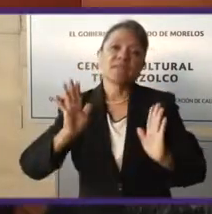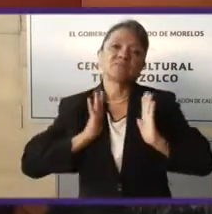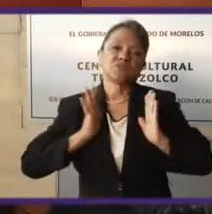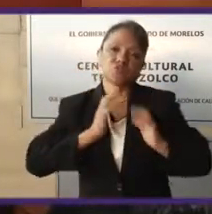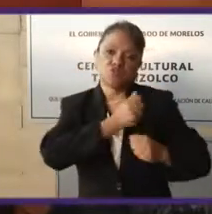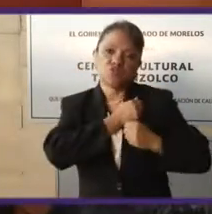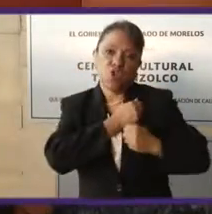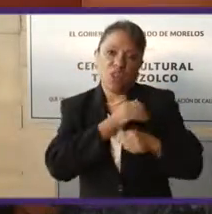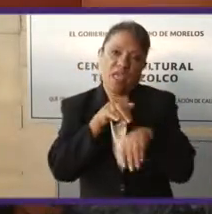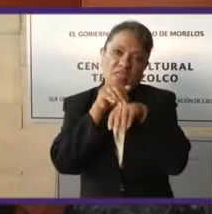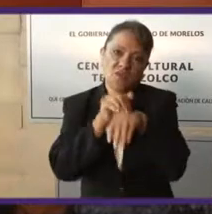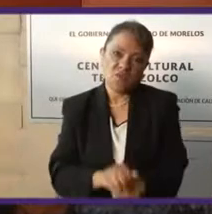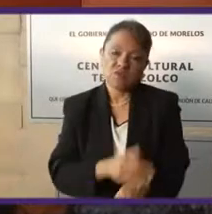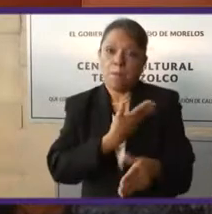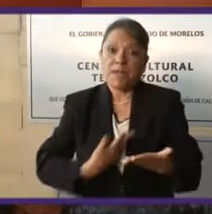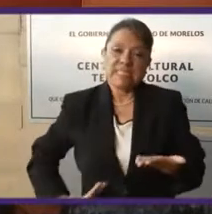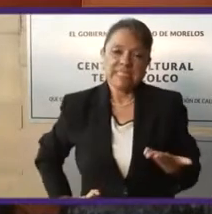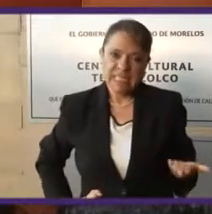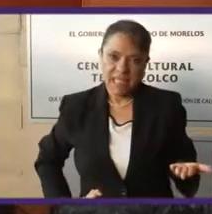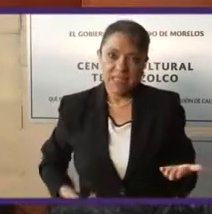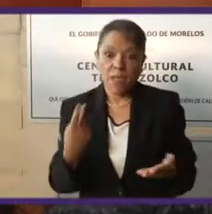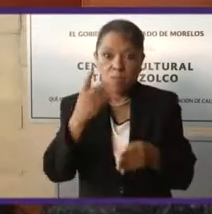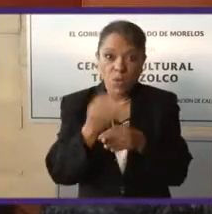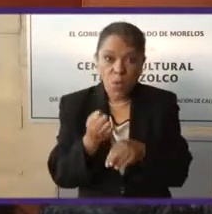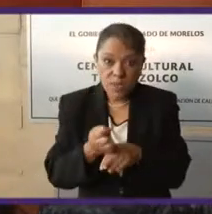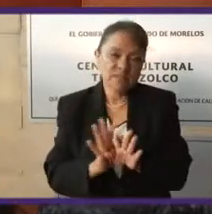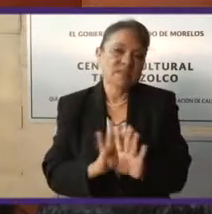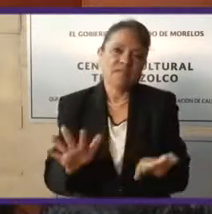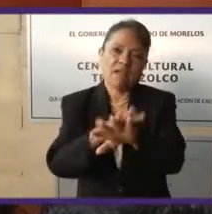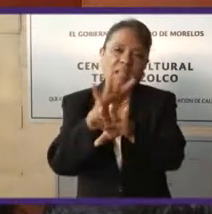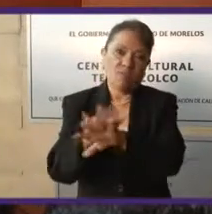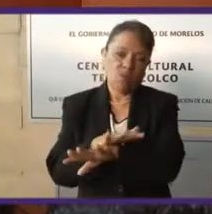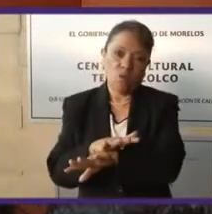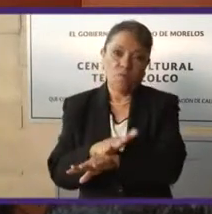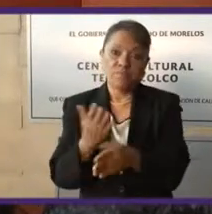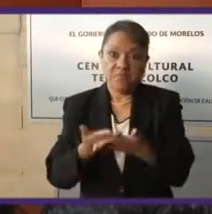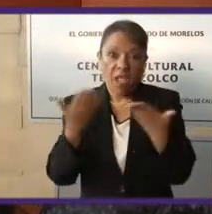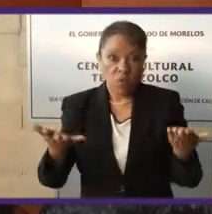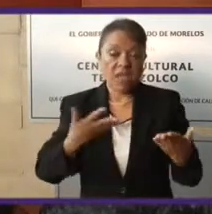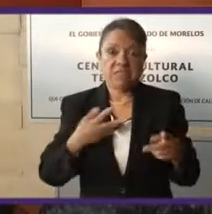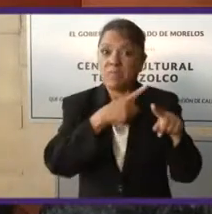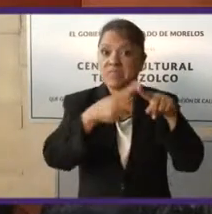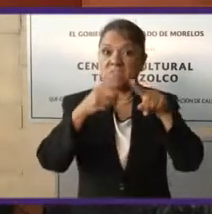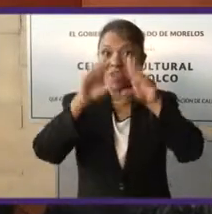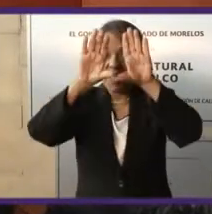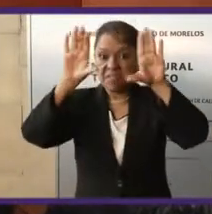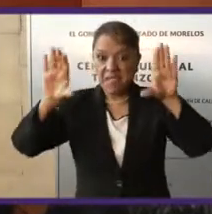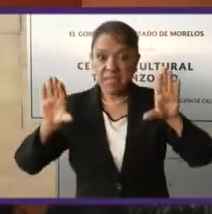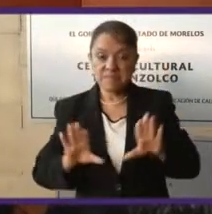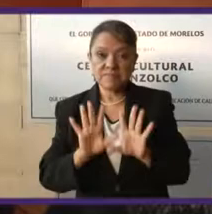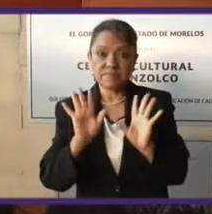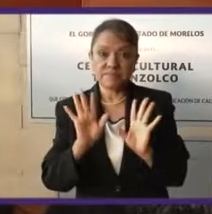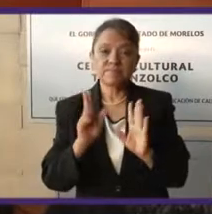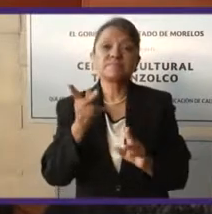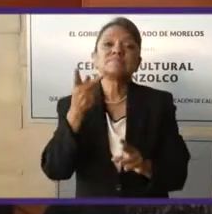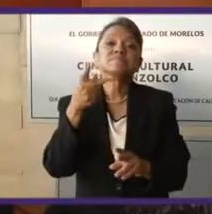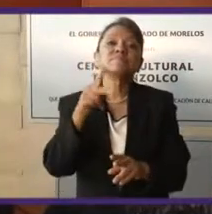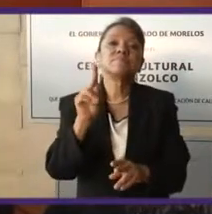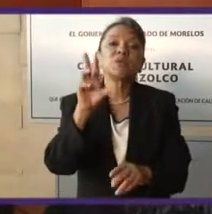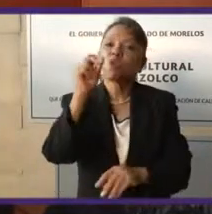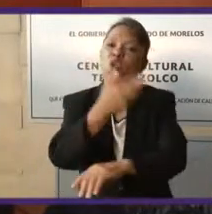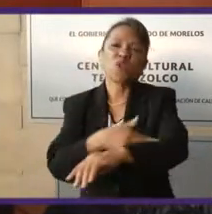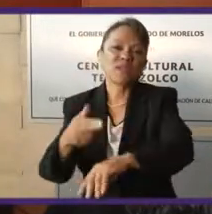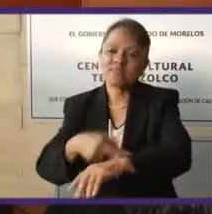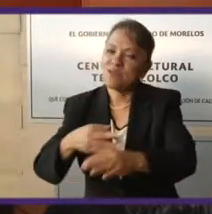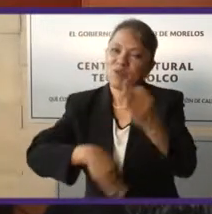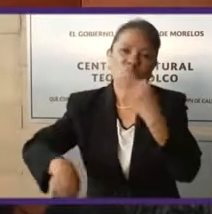Azcárraga. Ese no es el mosaico que hoy tenemos. Pero no resolvimos todos